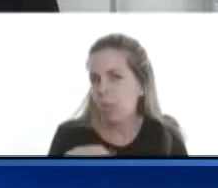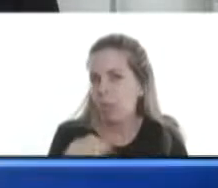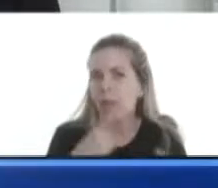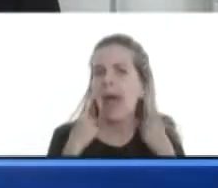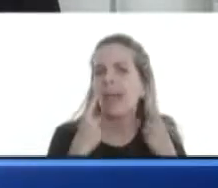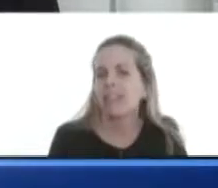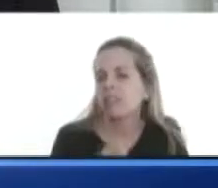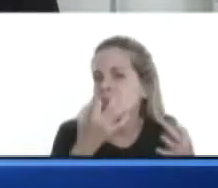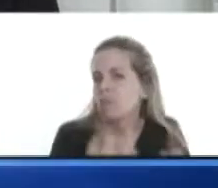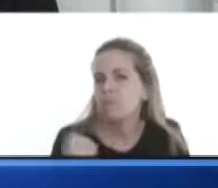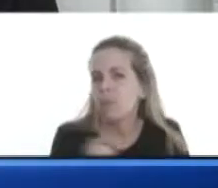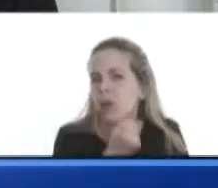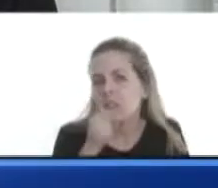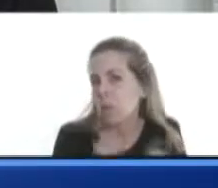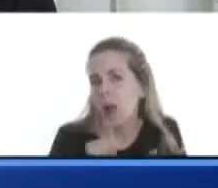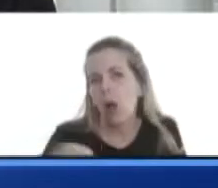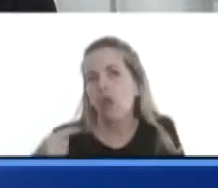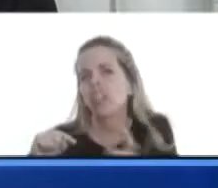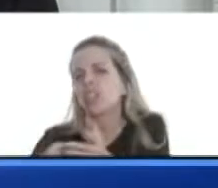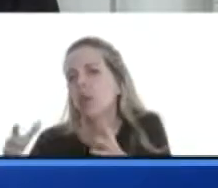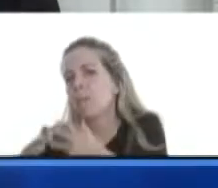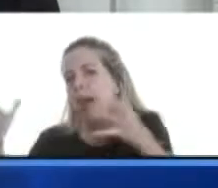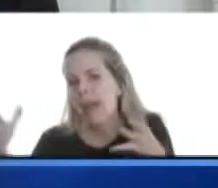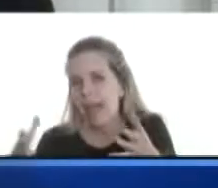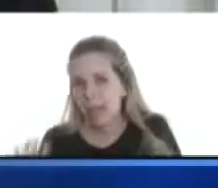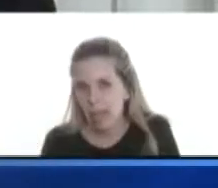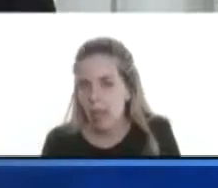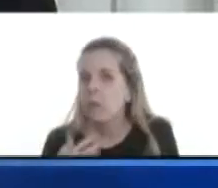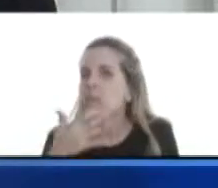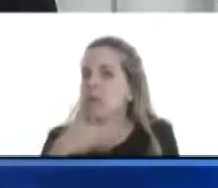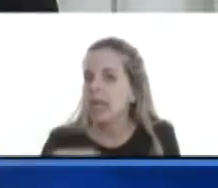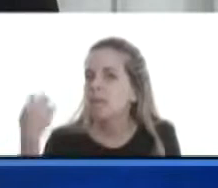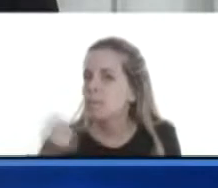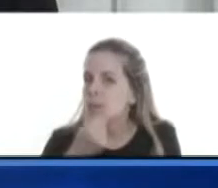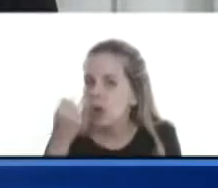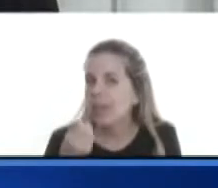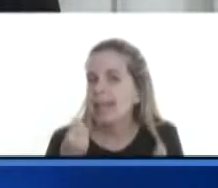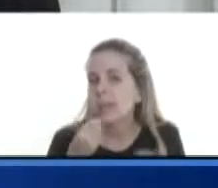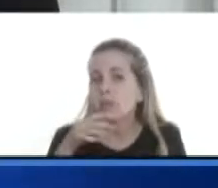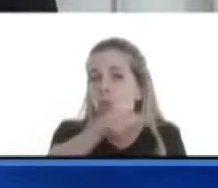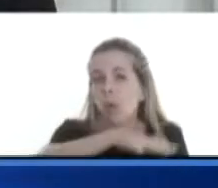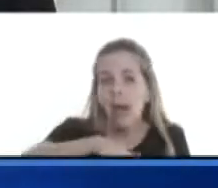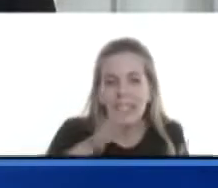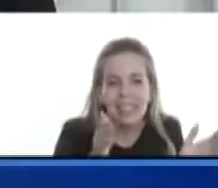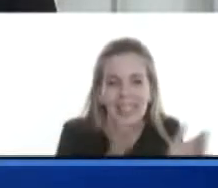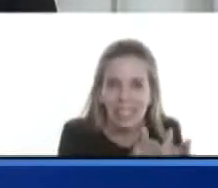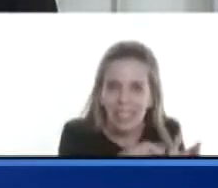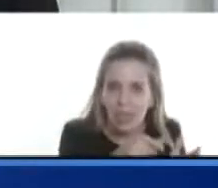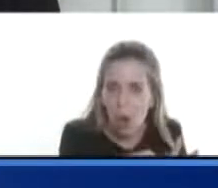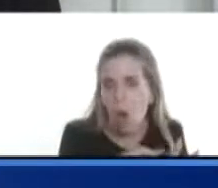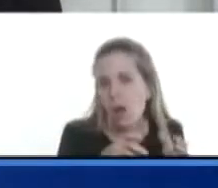más populosas, porque hasta que no entendamos que en cada lugar, por pequeño que sea en